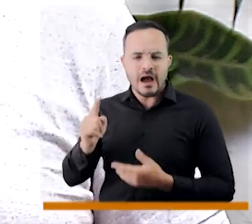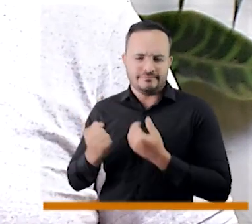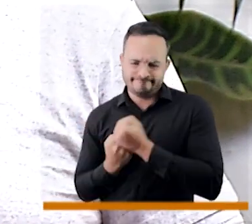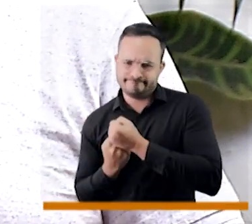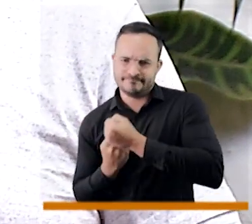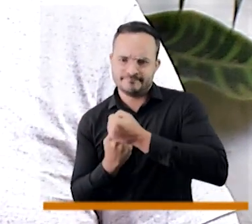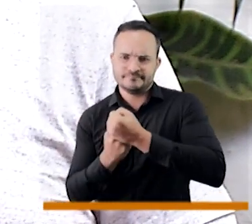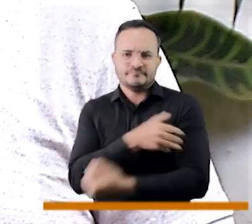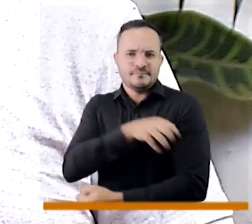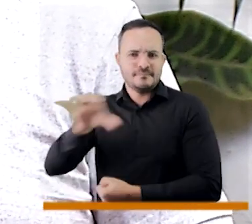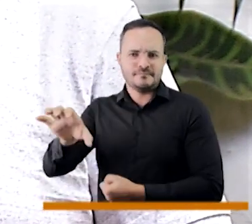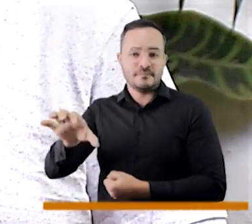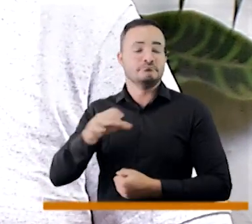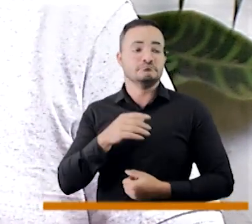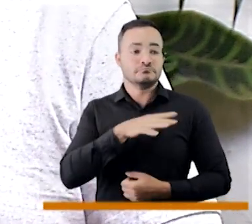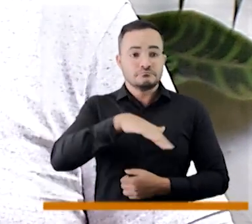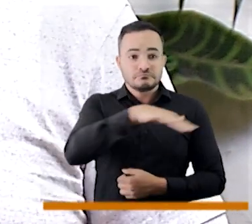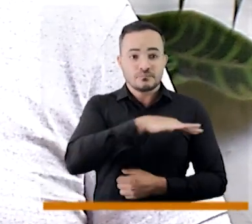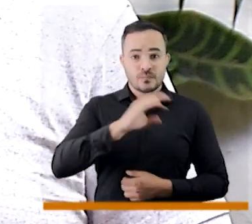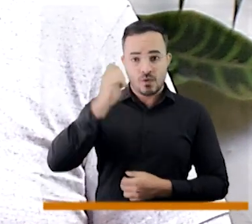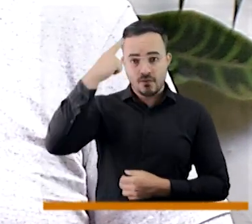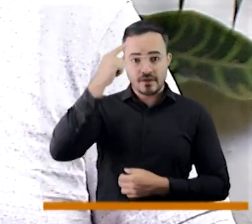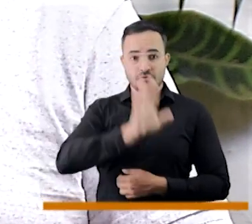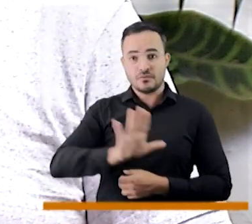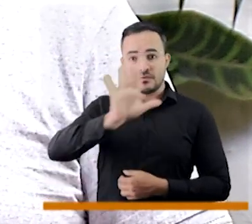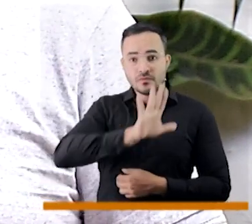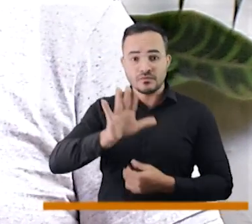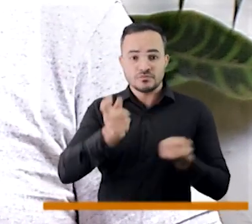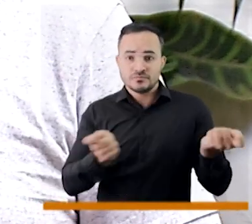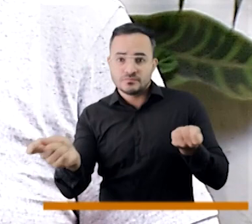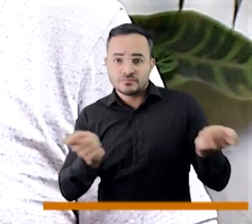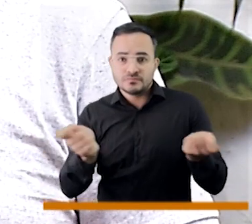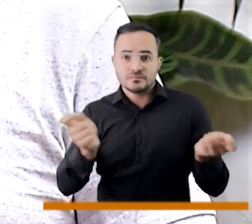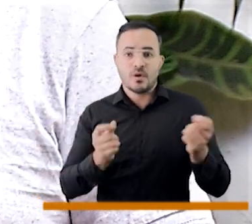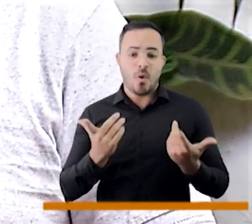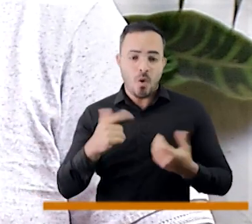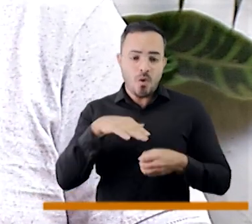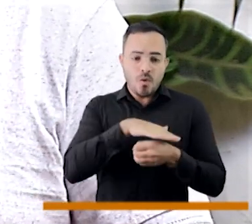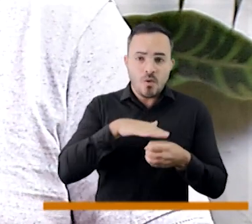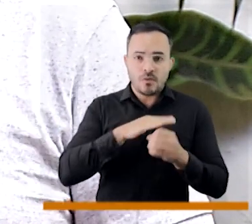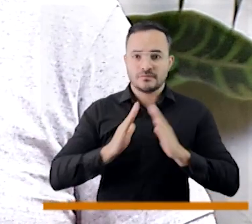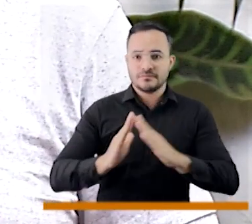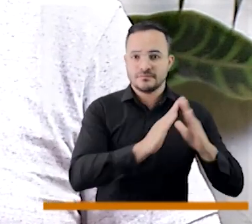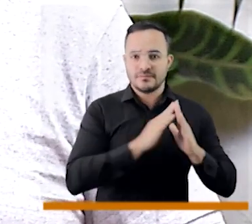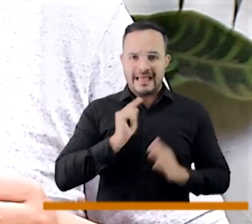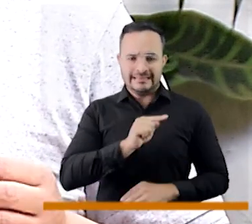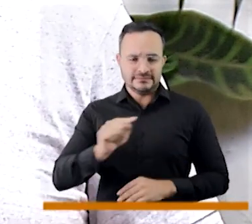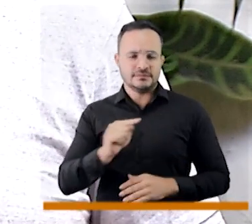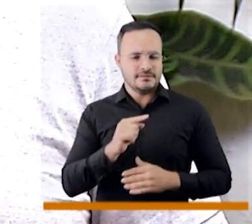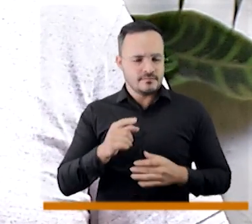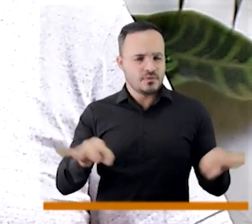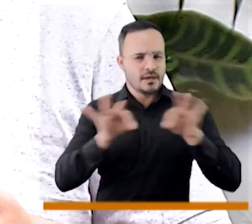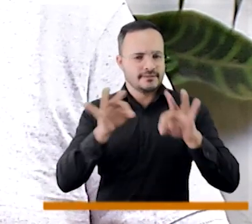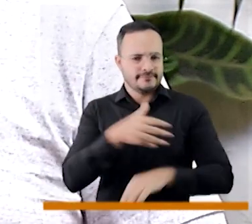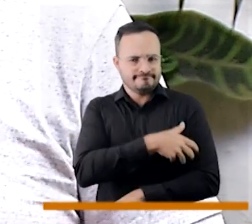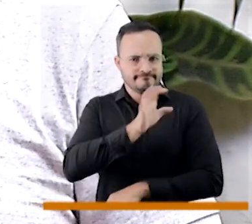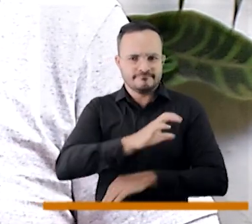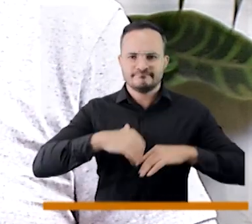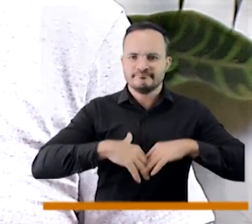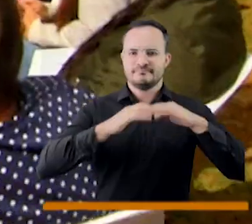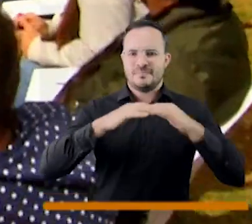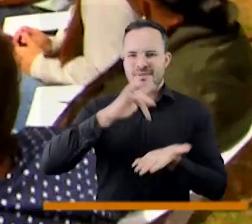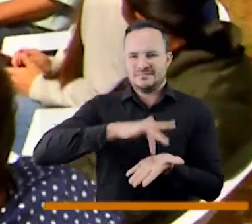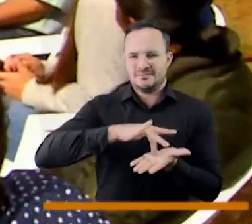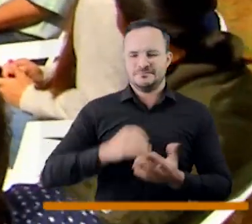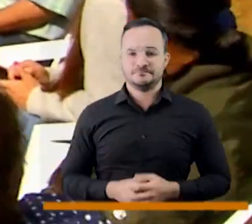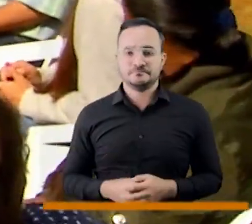alguna manera es una necesidad que tiene el gobierno central y los gobiernos locales de ir generando procesos de participación, irlos